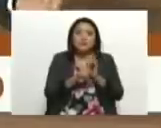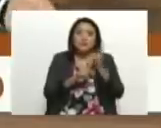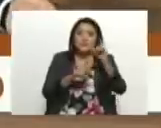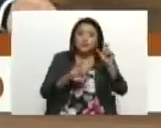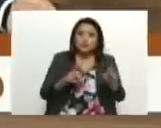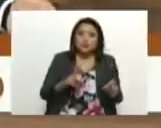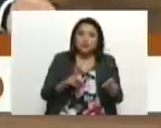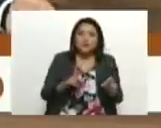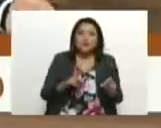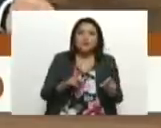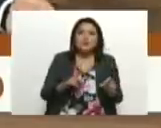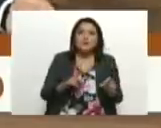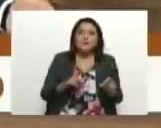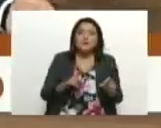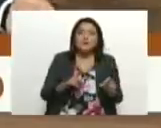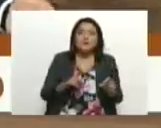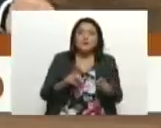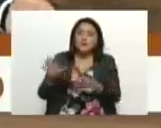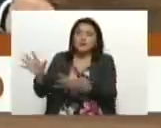decomisaban bienes